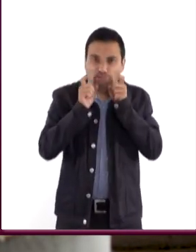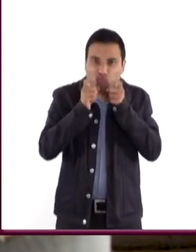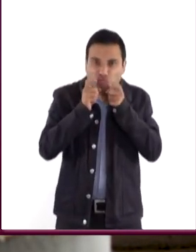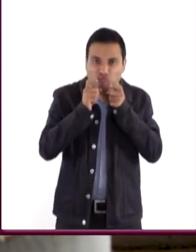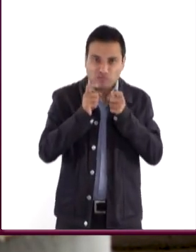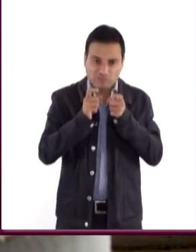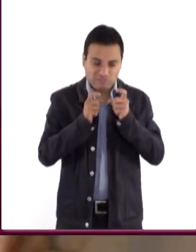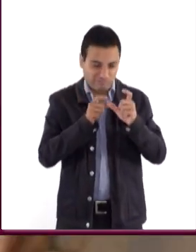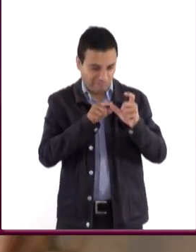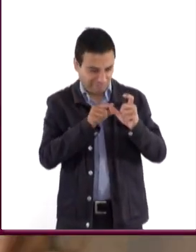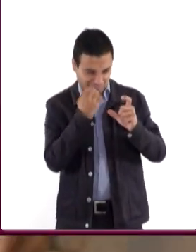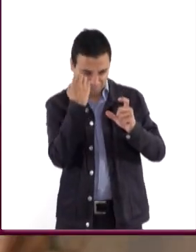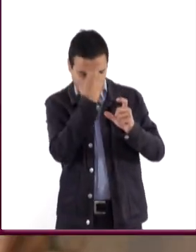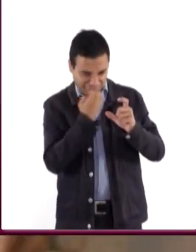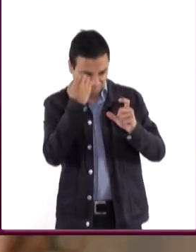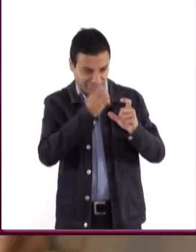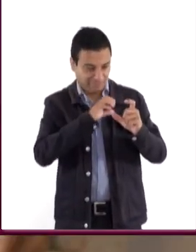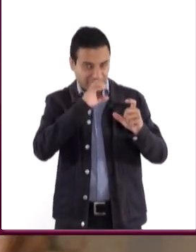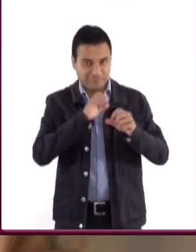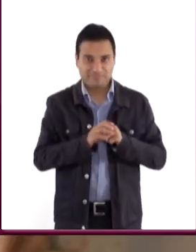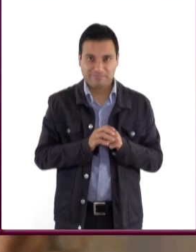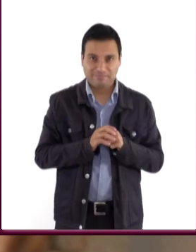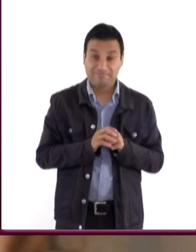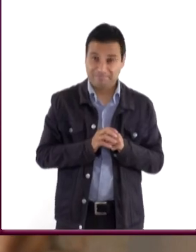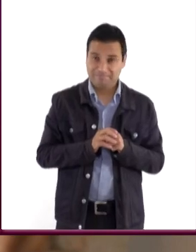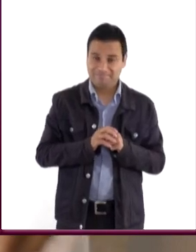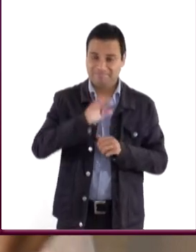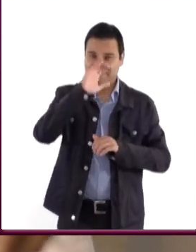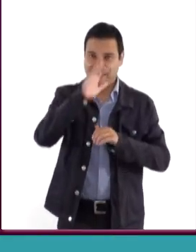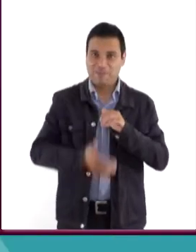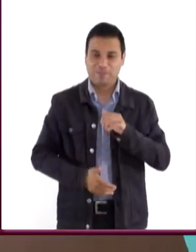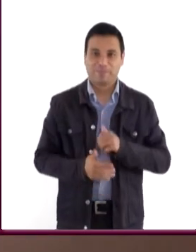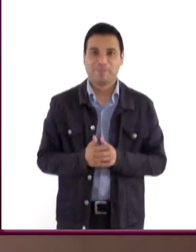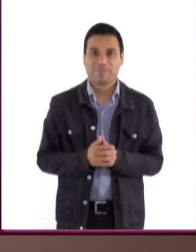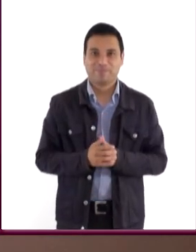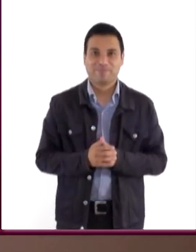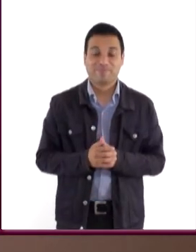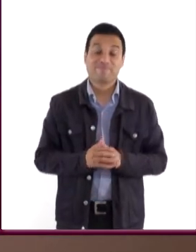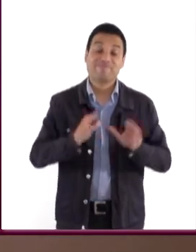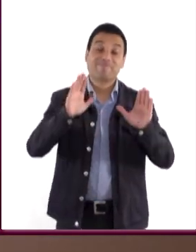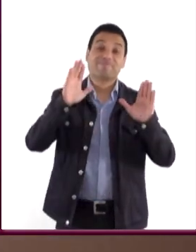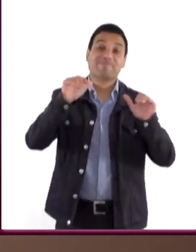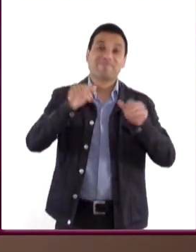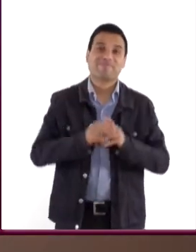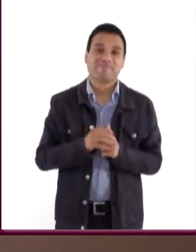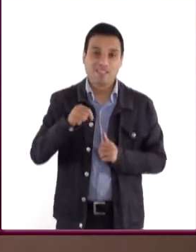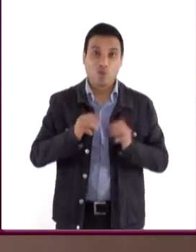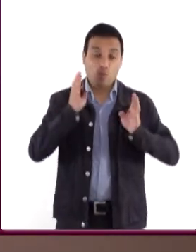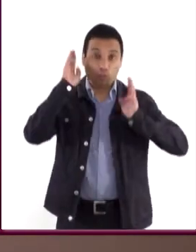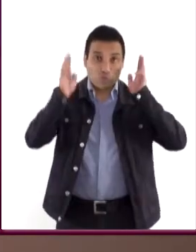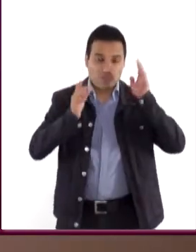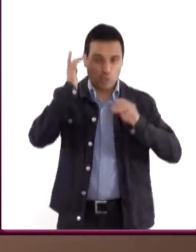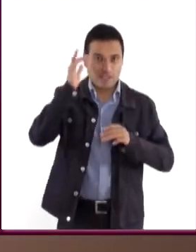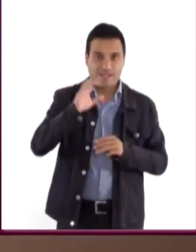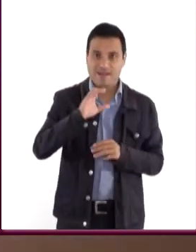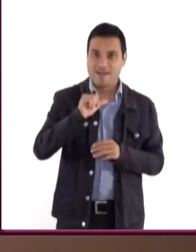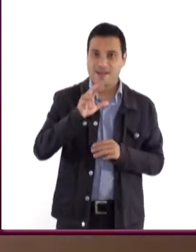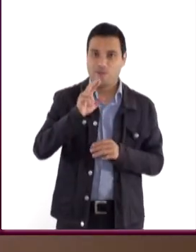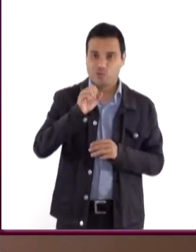del universo. Esto fue ¡Elemental! Nos despedimos desde el Museo Nacional San